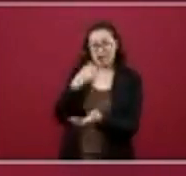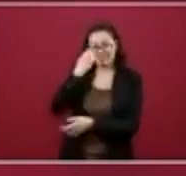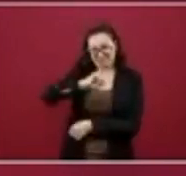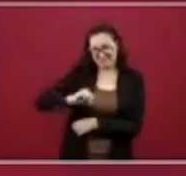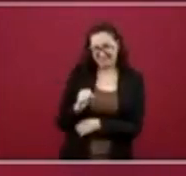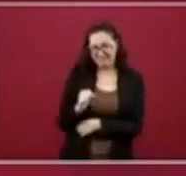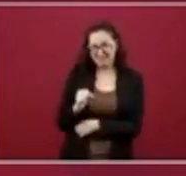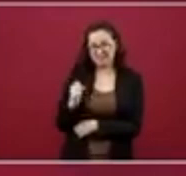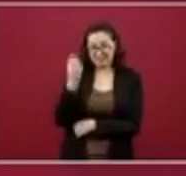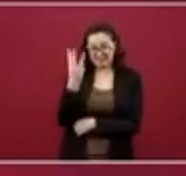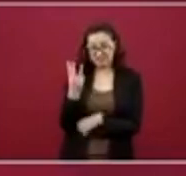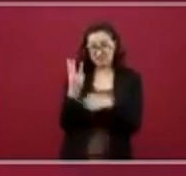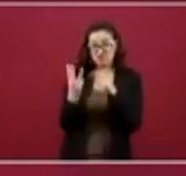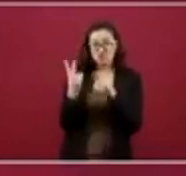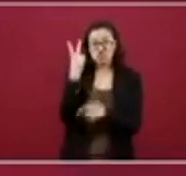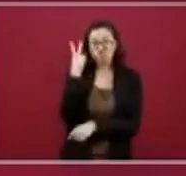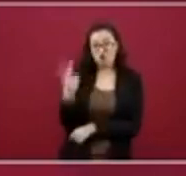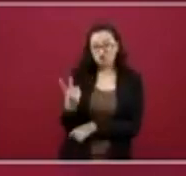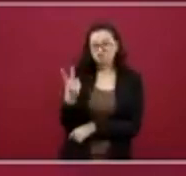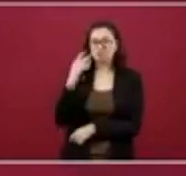2 irregulares.